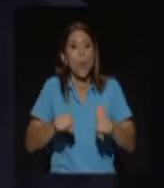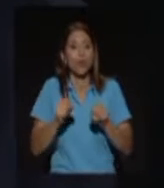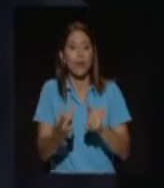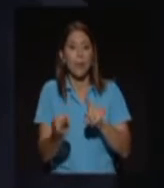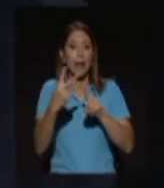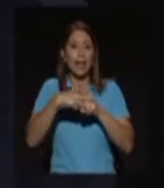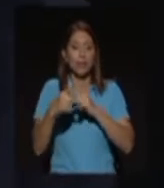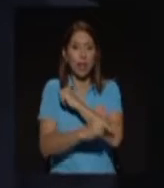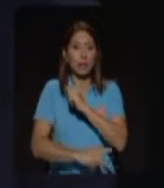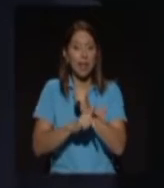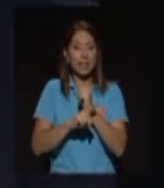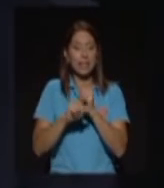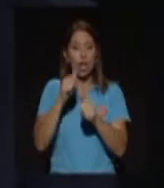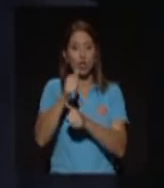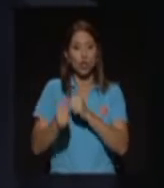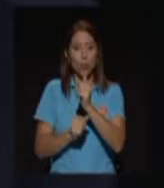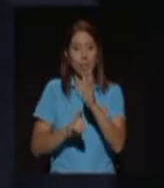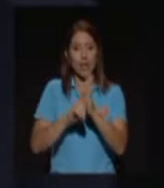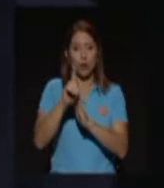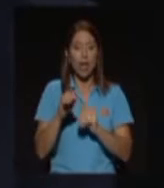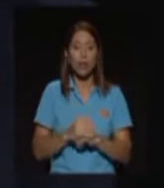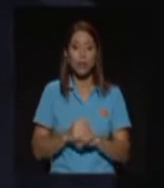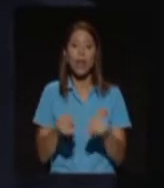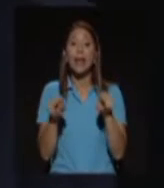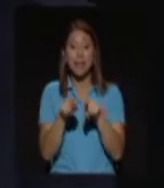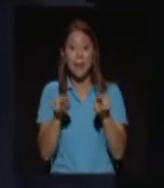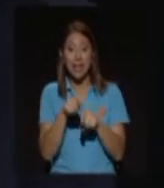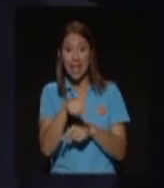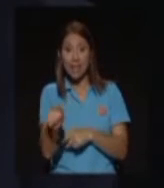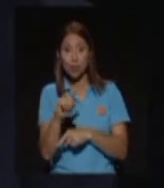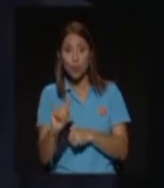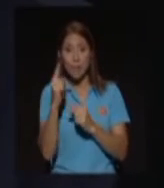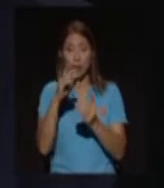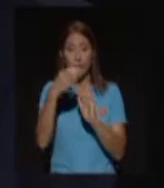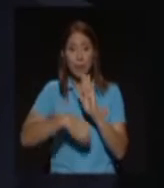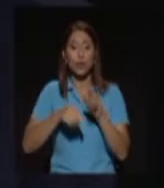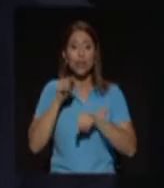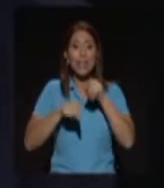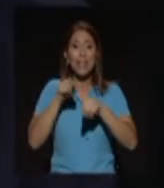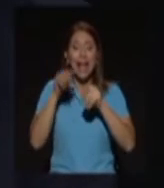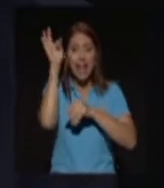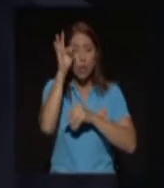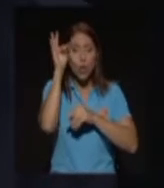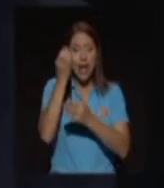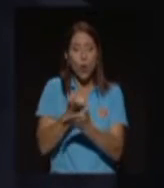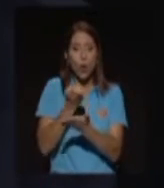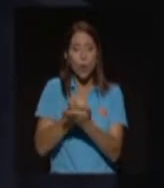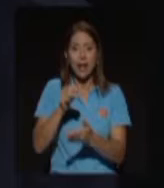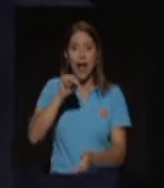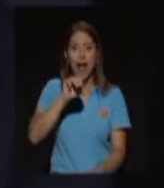países subdesarrollados. También en los primeros capítulos critica la teoría económica marxista,